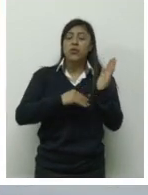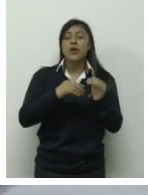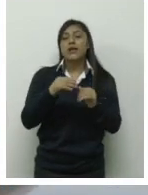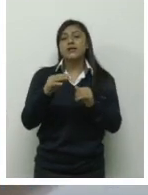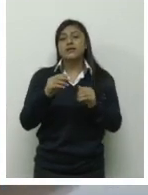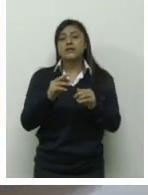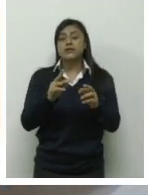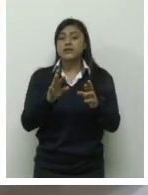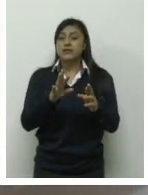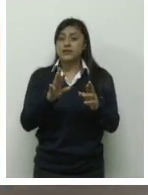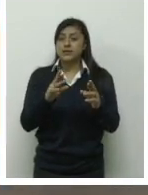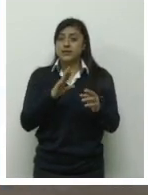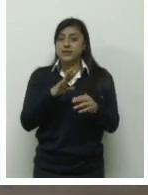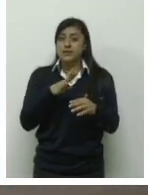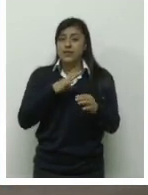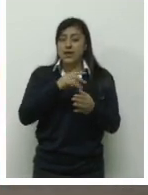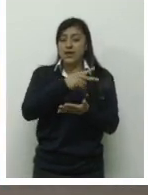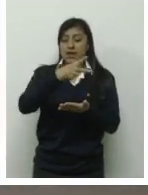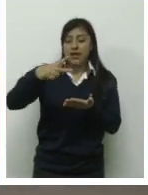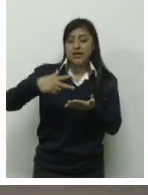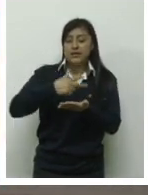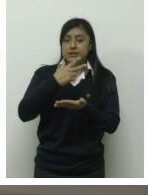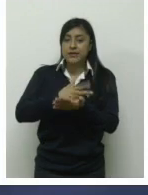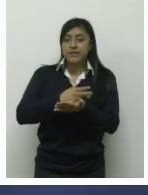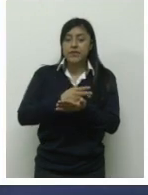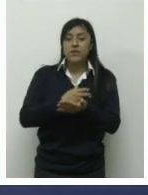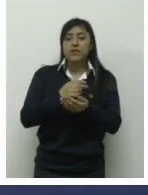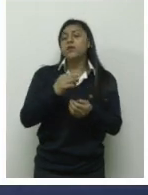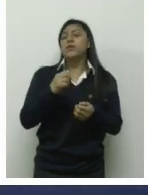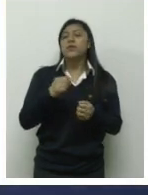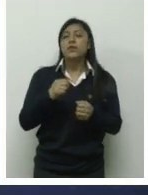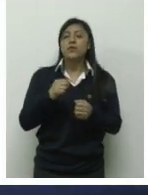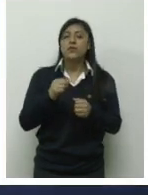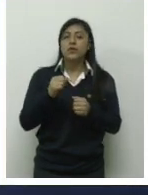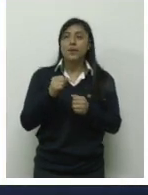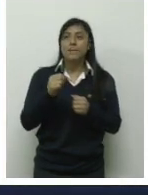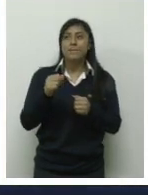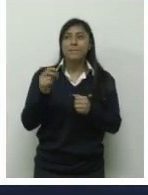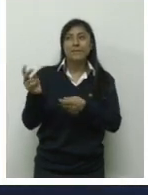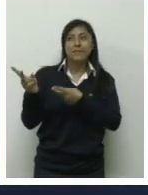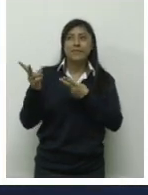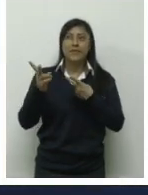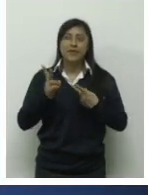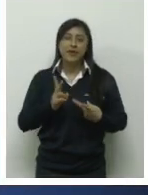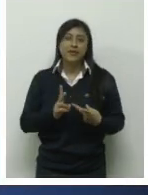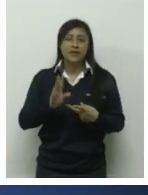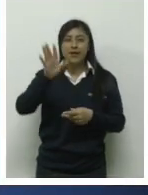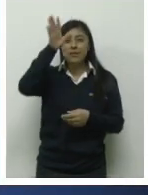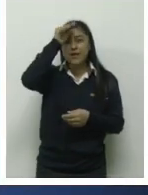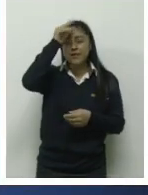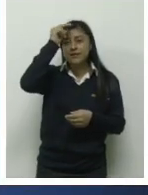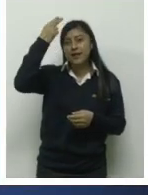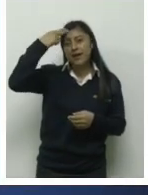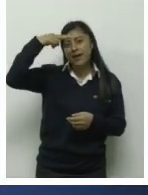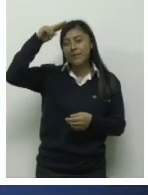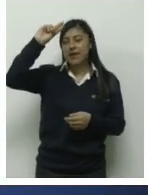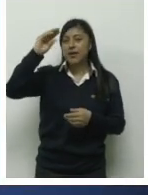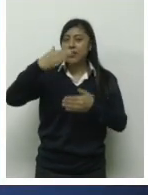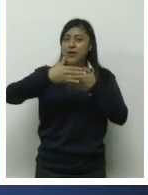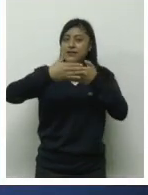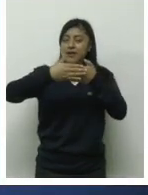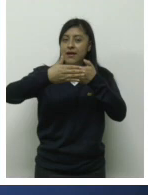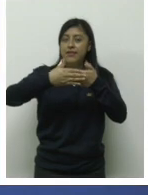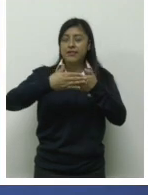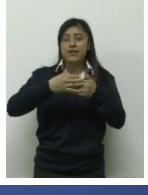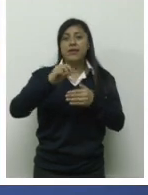obras están plasmadas en el Centro Cívico de la Ciudad Capital. El muralismo que plasmó proviene de su vivencia en México y